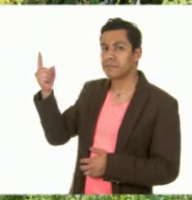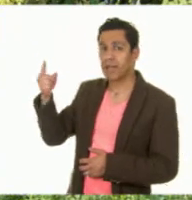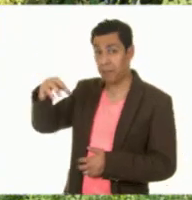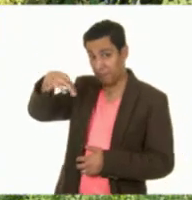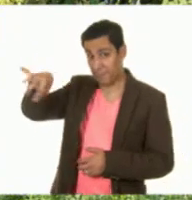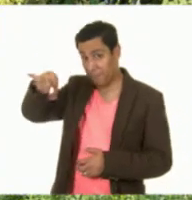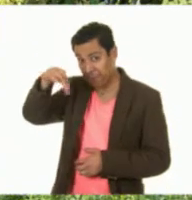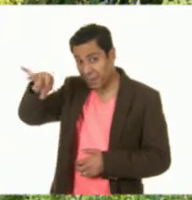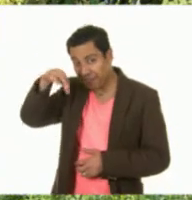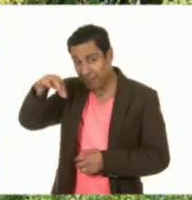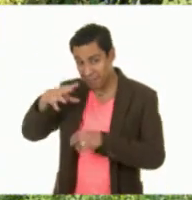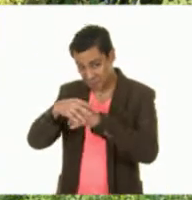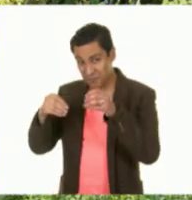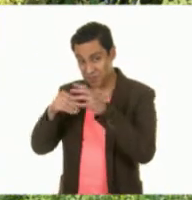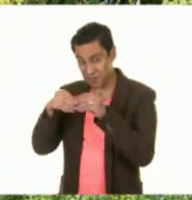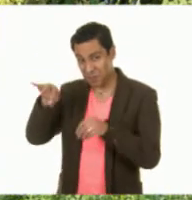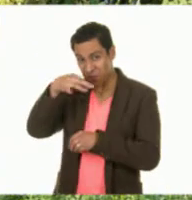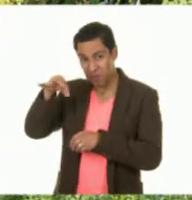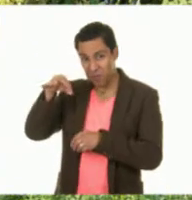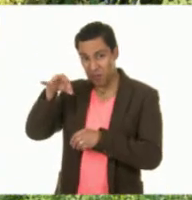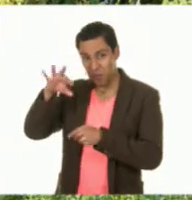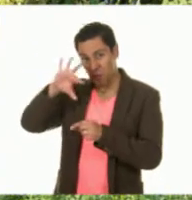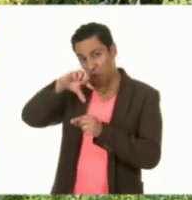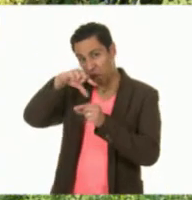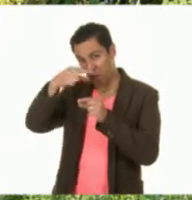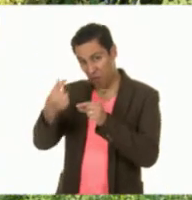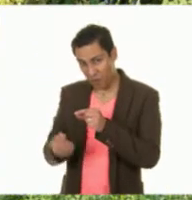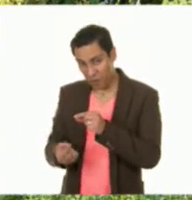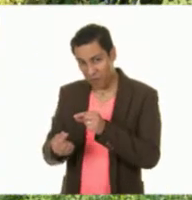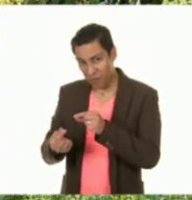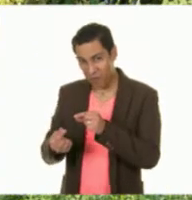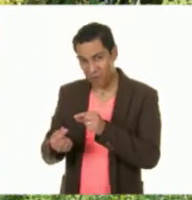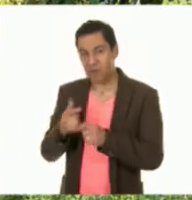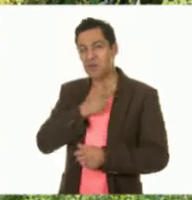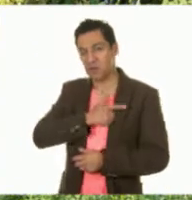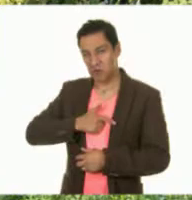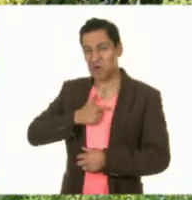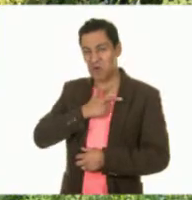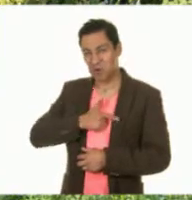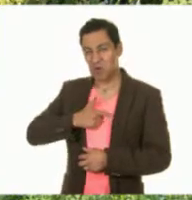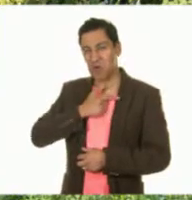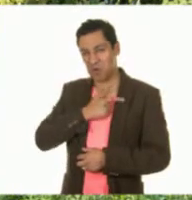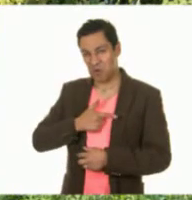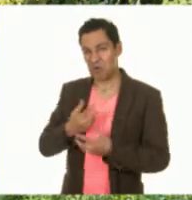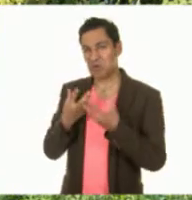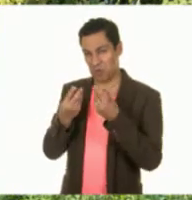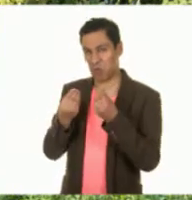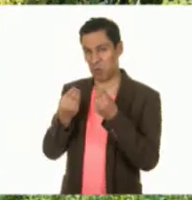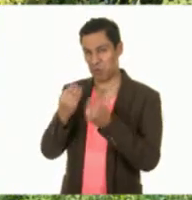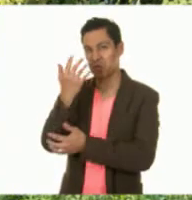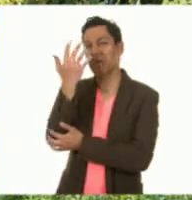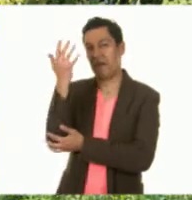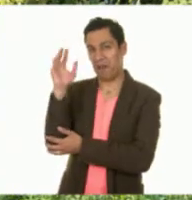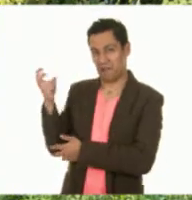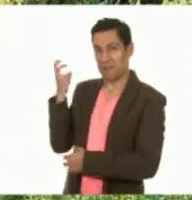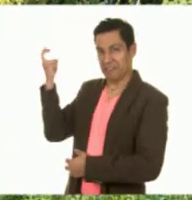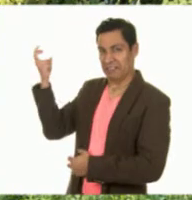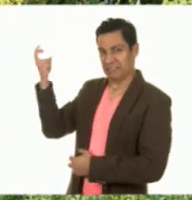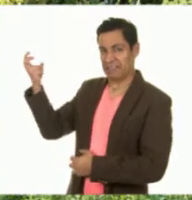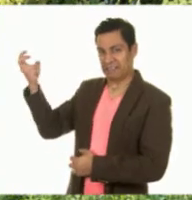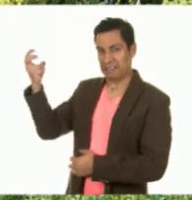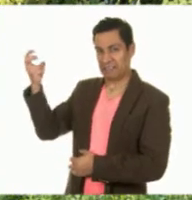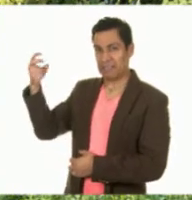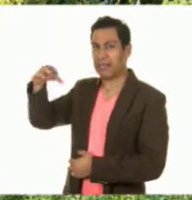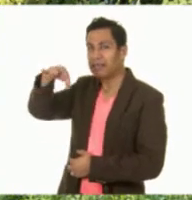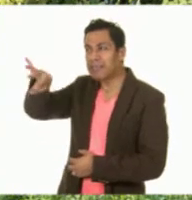Peras y hojas. Me gusta mucho ese árbol porque me